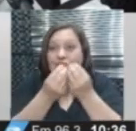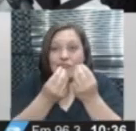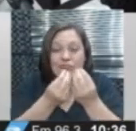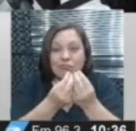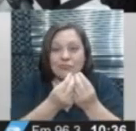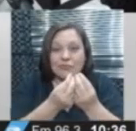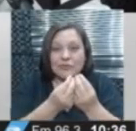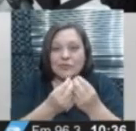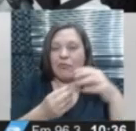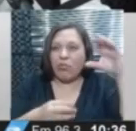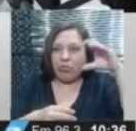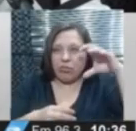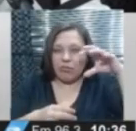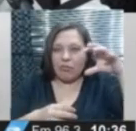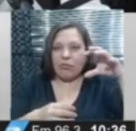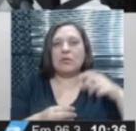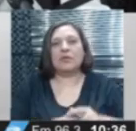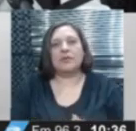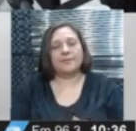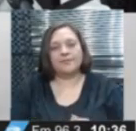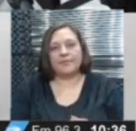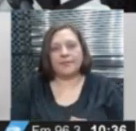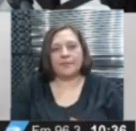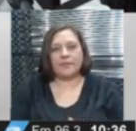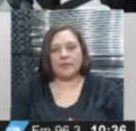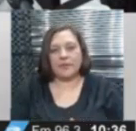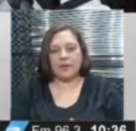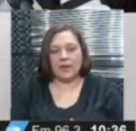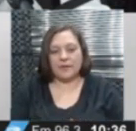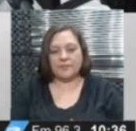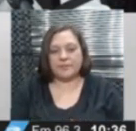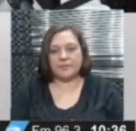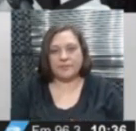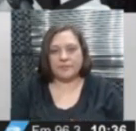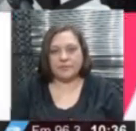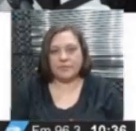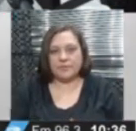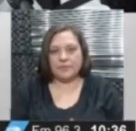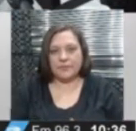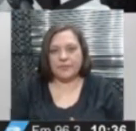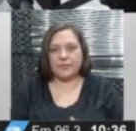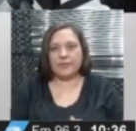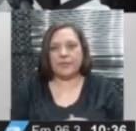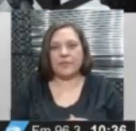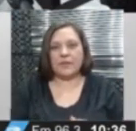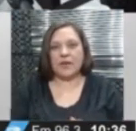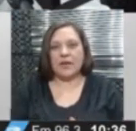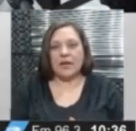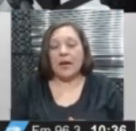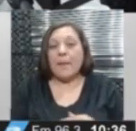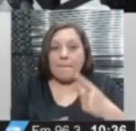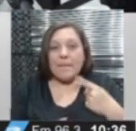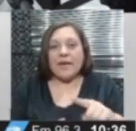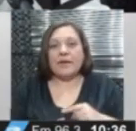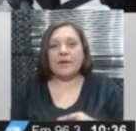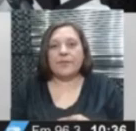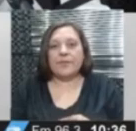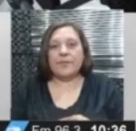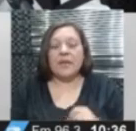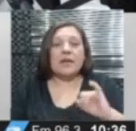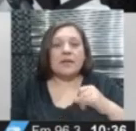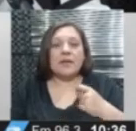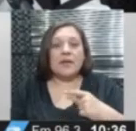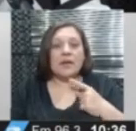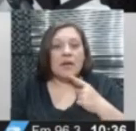primer parte del preámbulo pero como vos me me preguntas recién eh si vos hablas con ellos sí pueden que estén